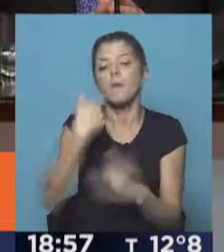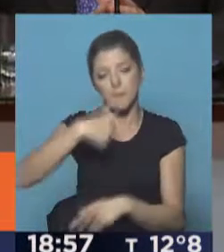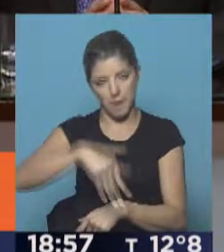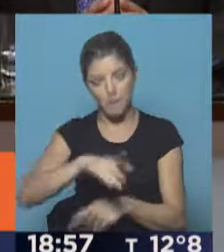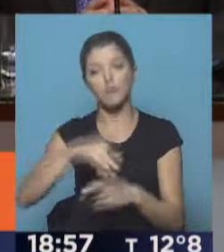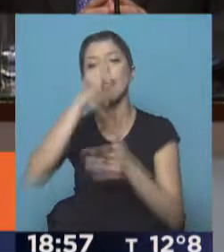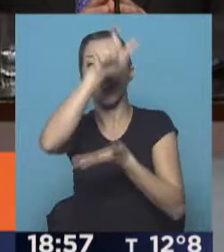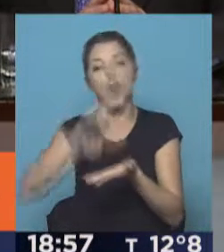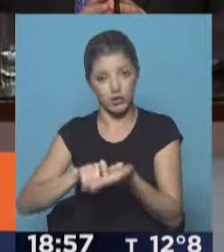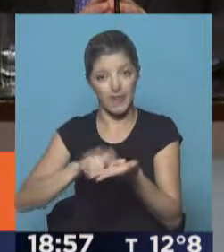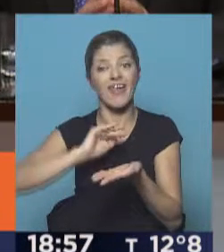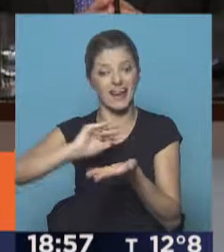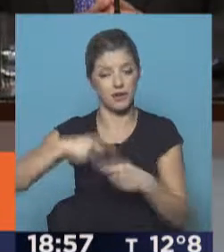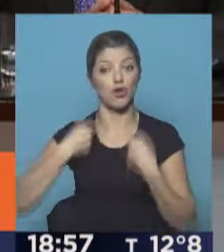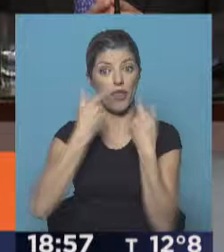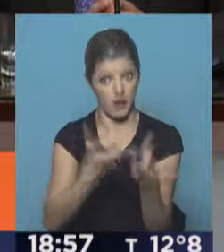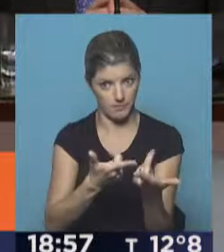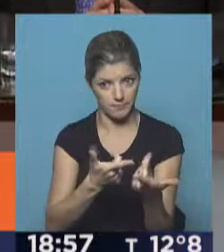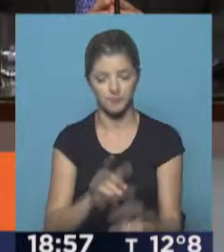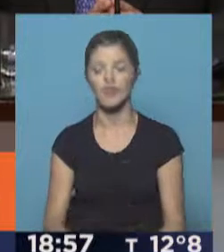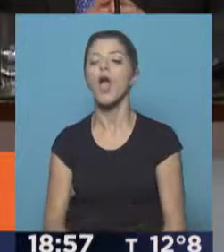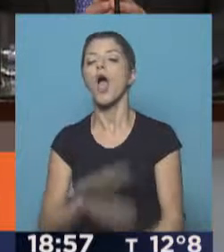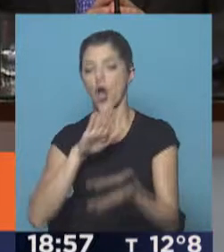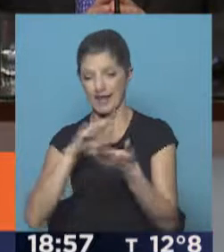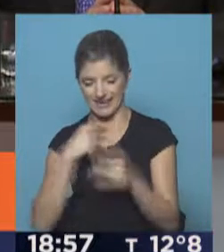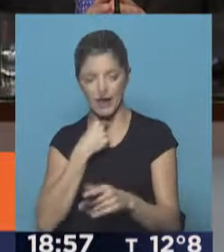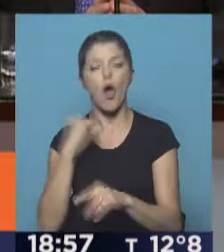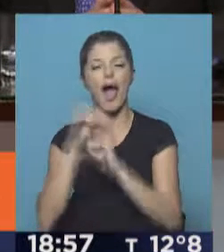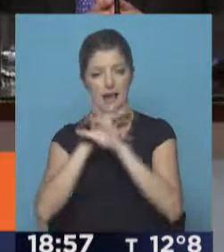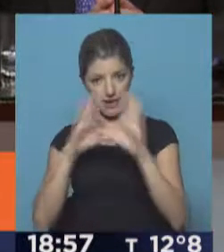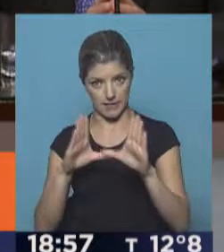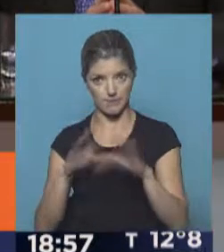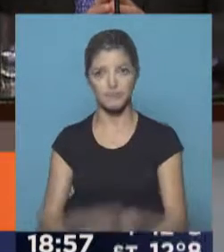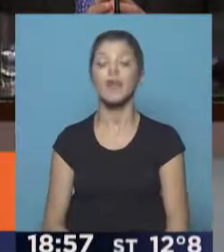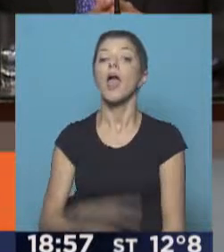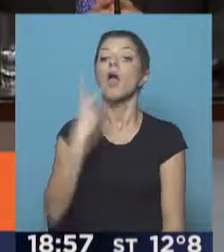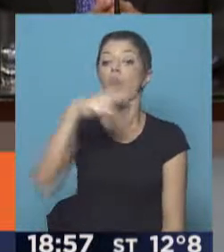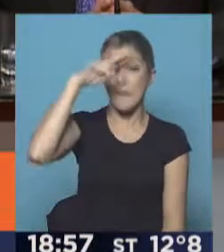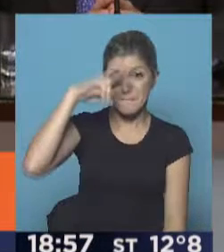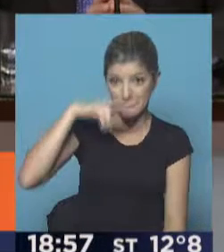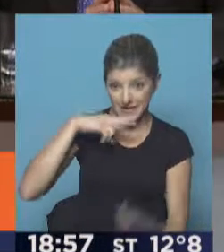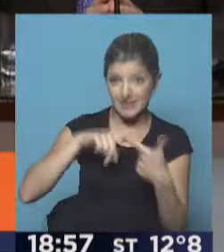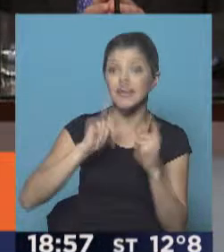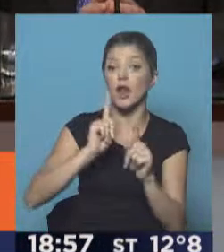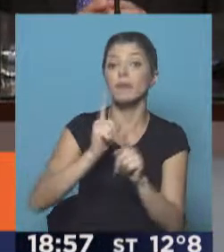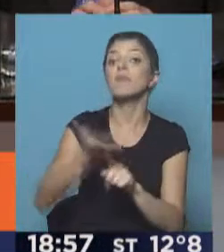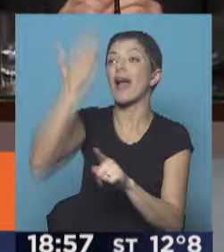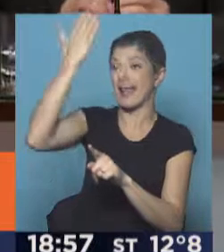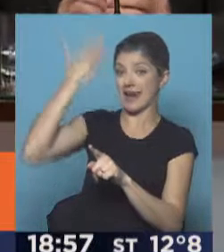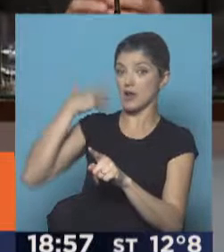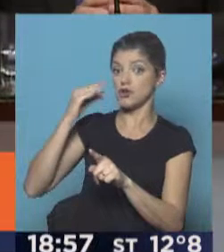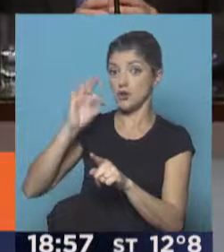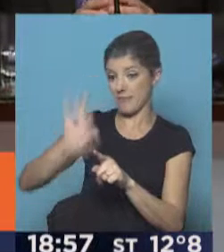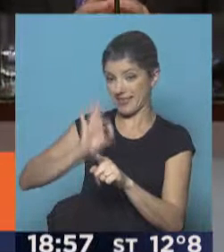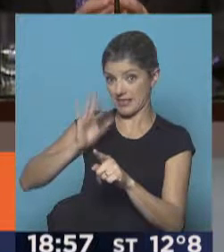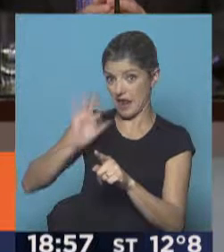ya Marcos. Cada bimestre va a ser exactamente igual al mismo bimestre del año anterior, con